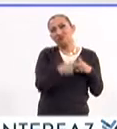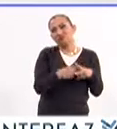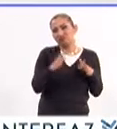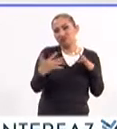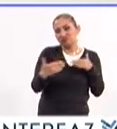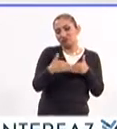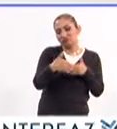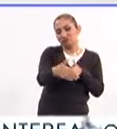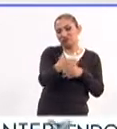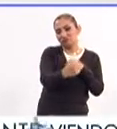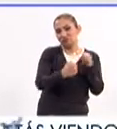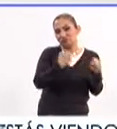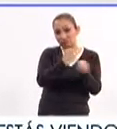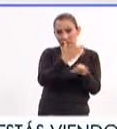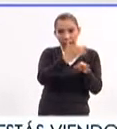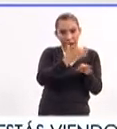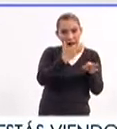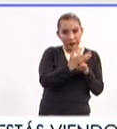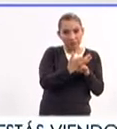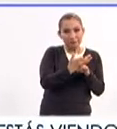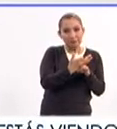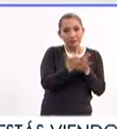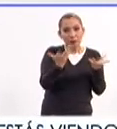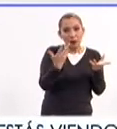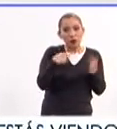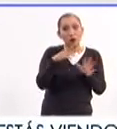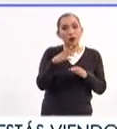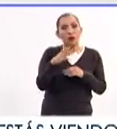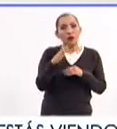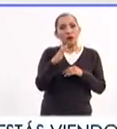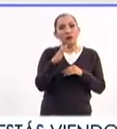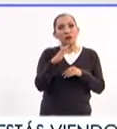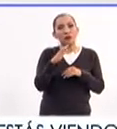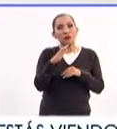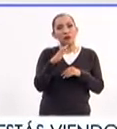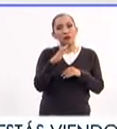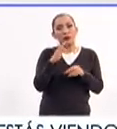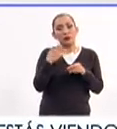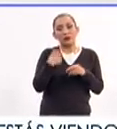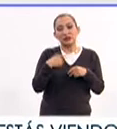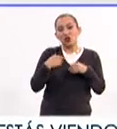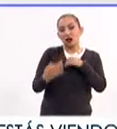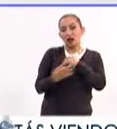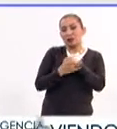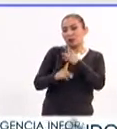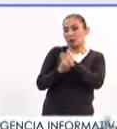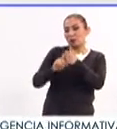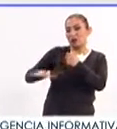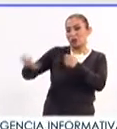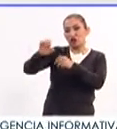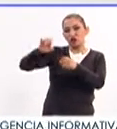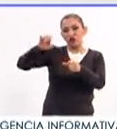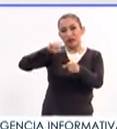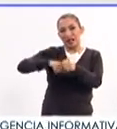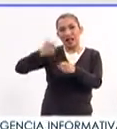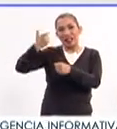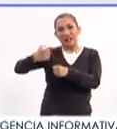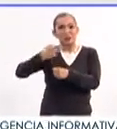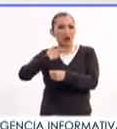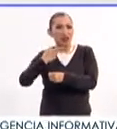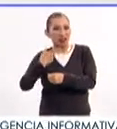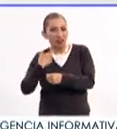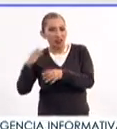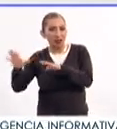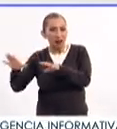en algunos años, ahorita pues tenemos refugiados debido a los diferentes conflictos socioeconómicos,